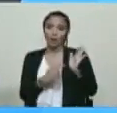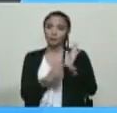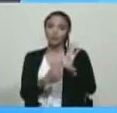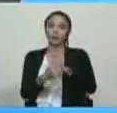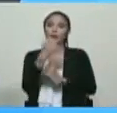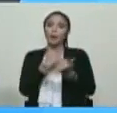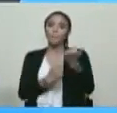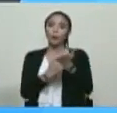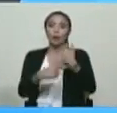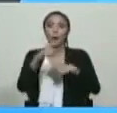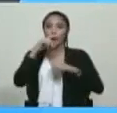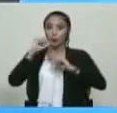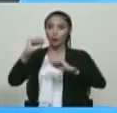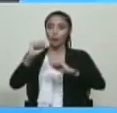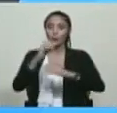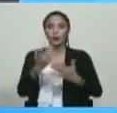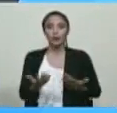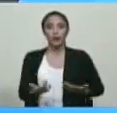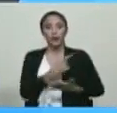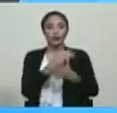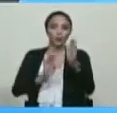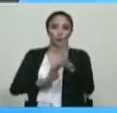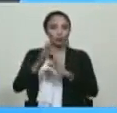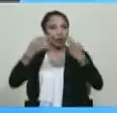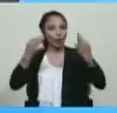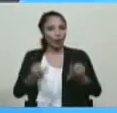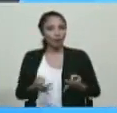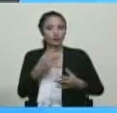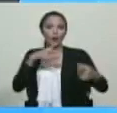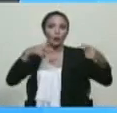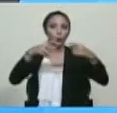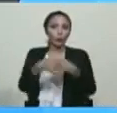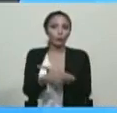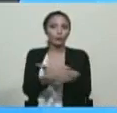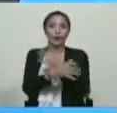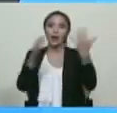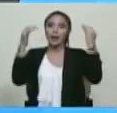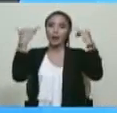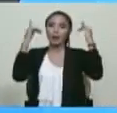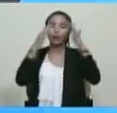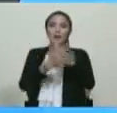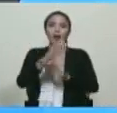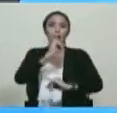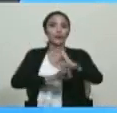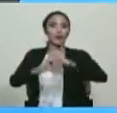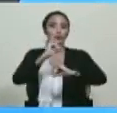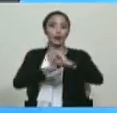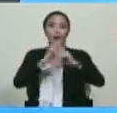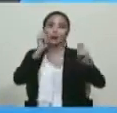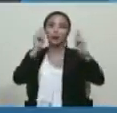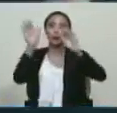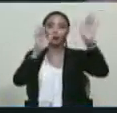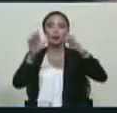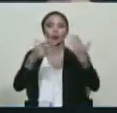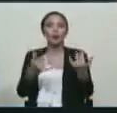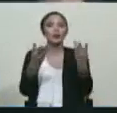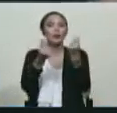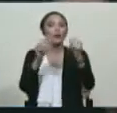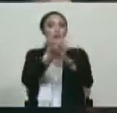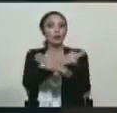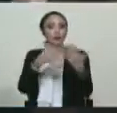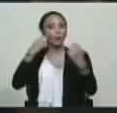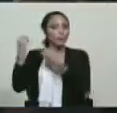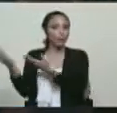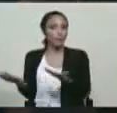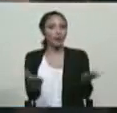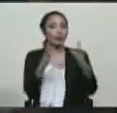presidente Nicolás Maduro formalmente inaugurada la FITVEN en su 13ª edición.